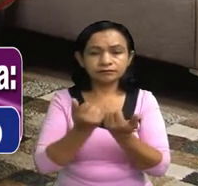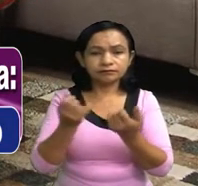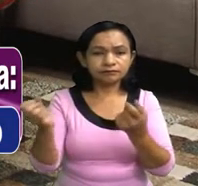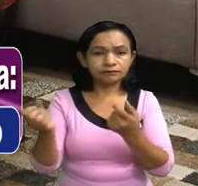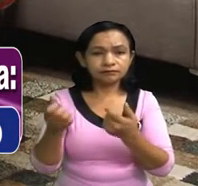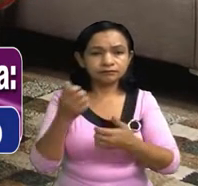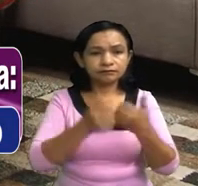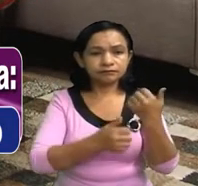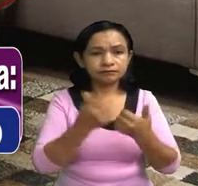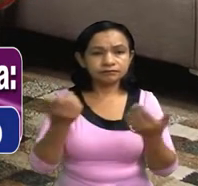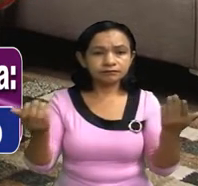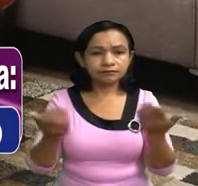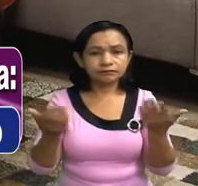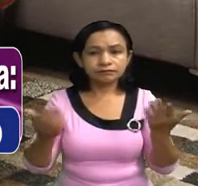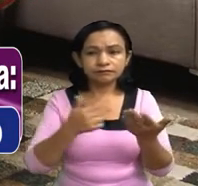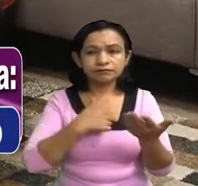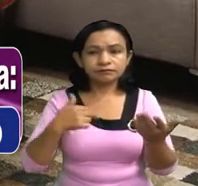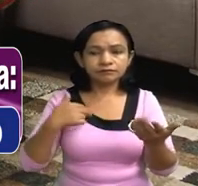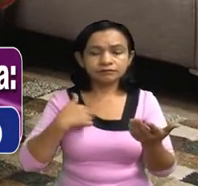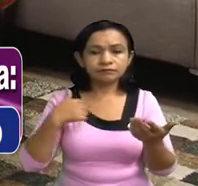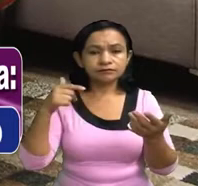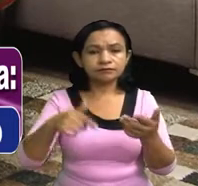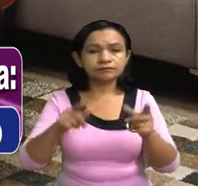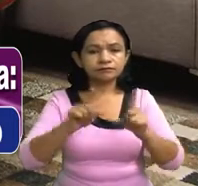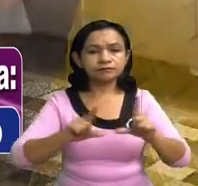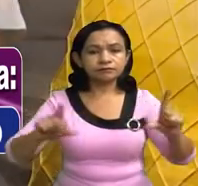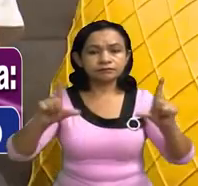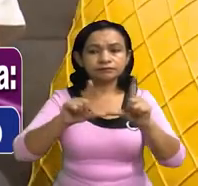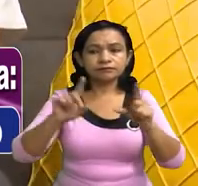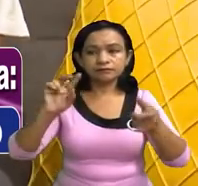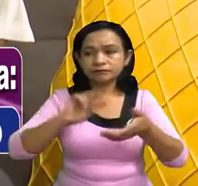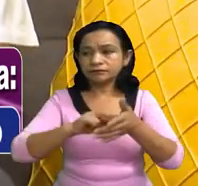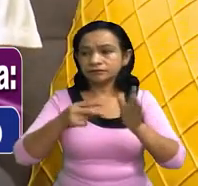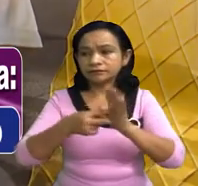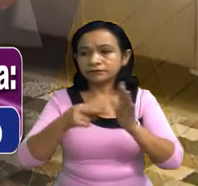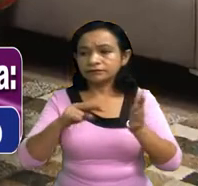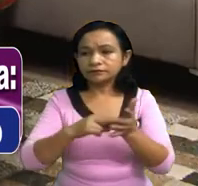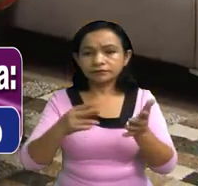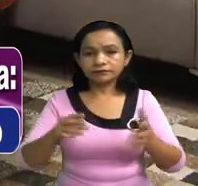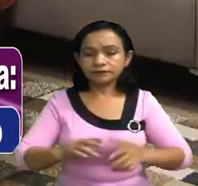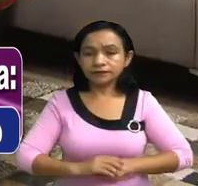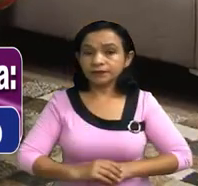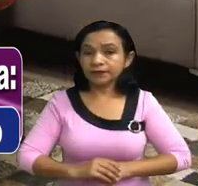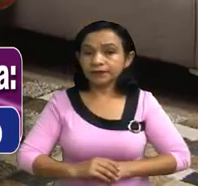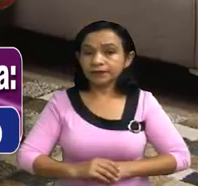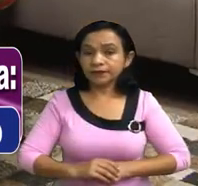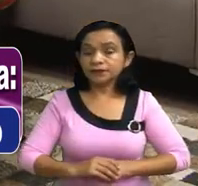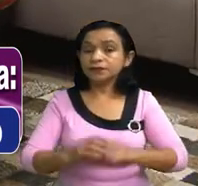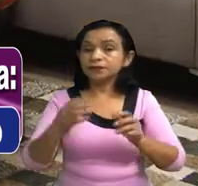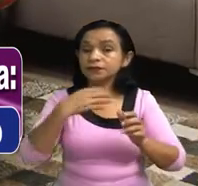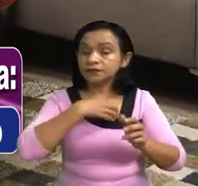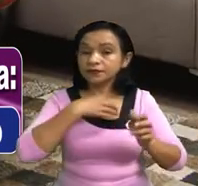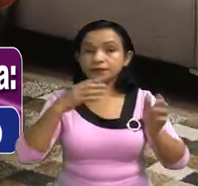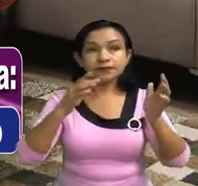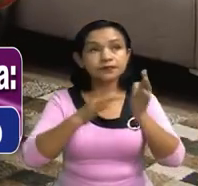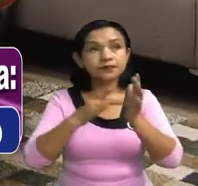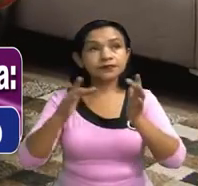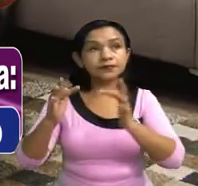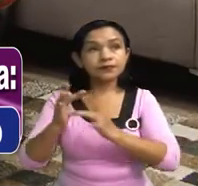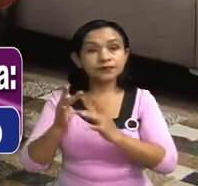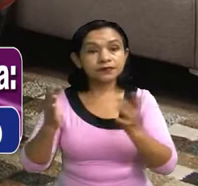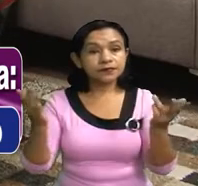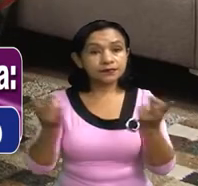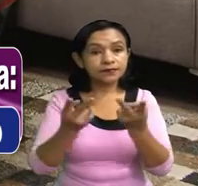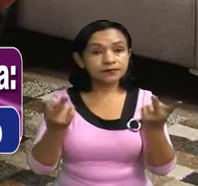vandalismo. Bueno, ¿cómo se sintió en este espacio y lo que significa? A nosotros, como cristianos y